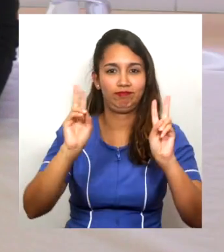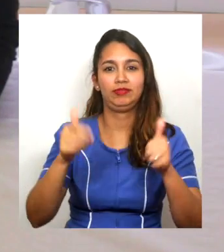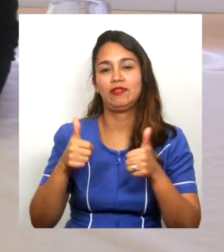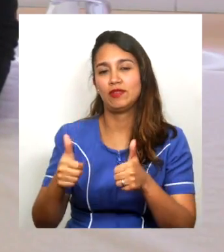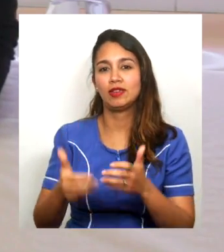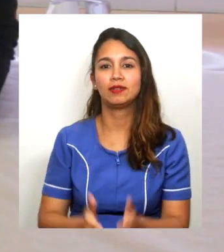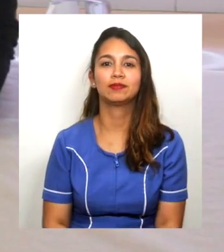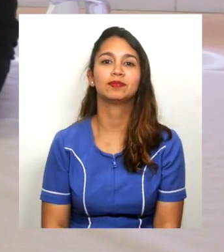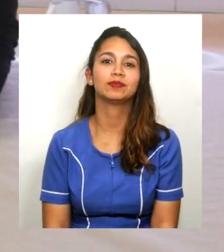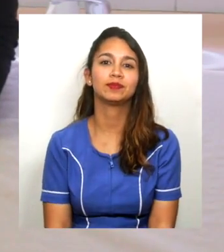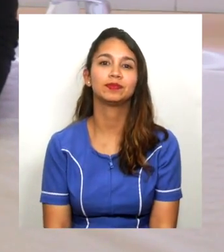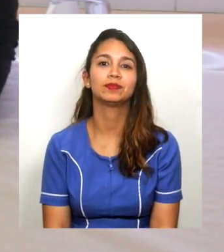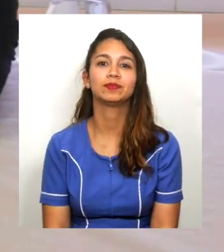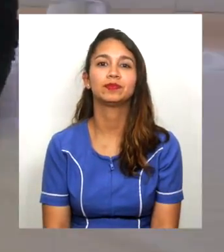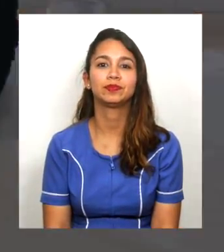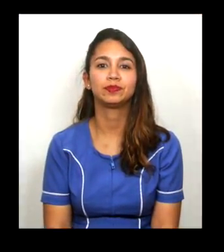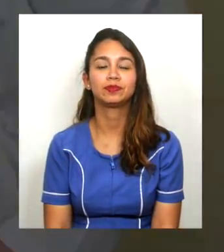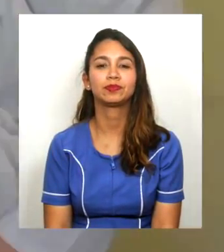decirlo, sería hoy.